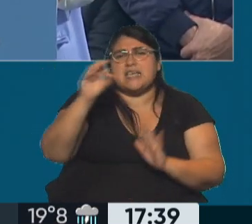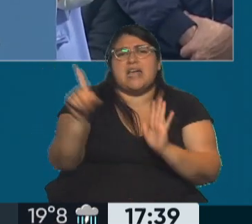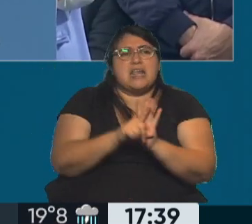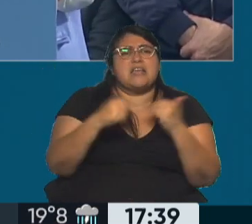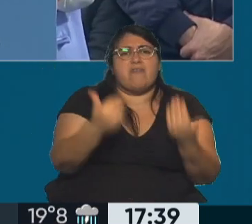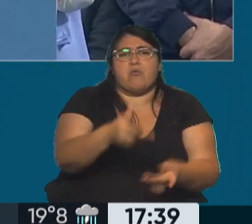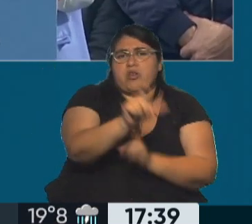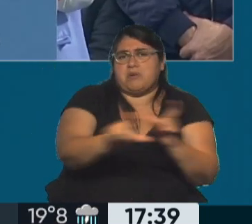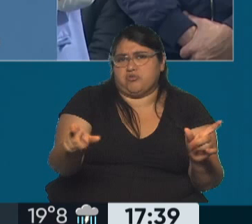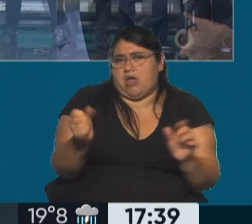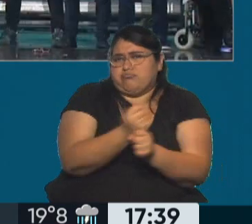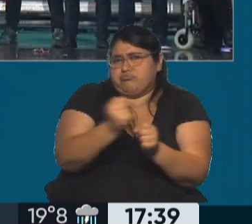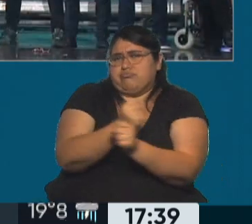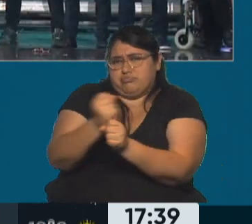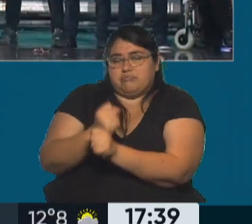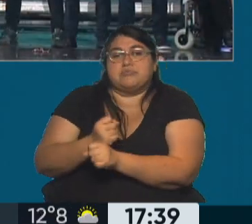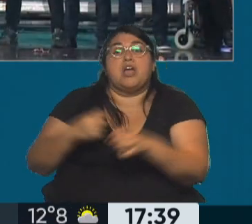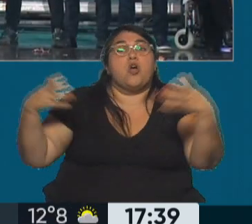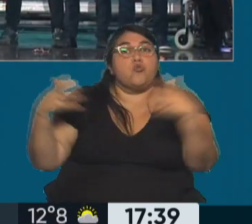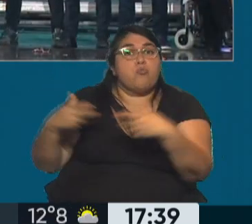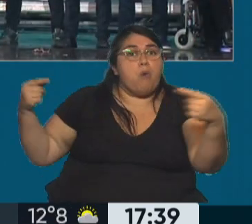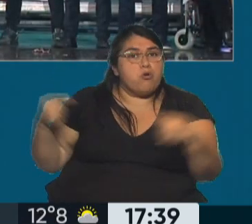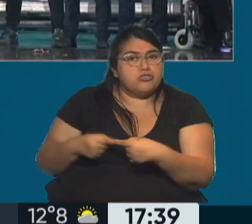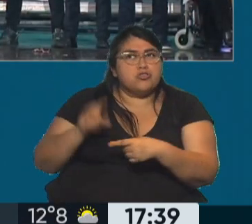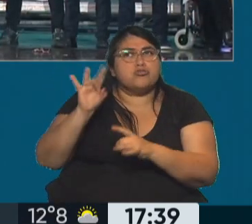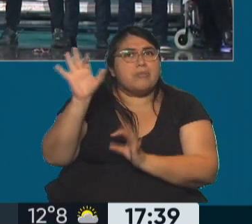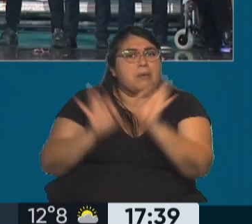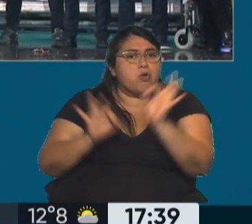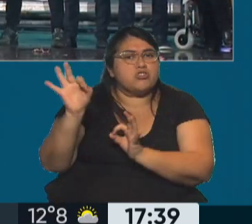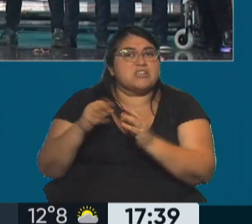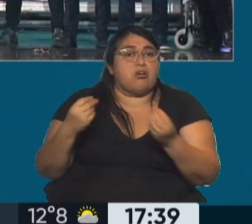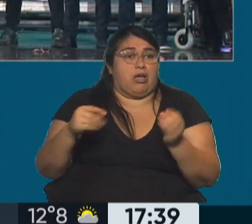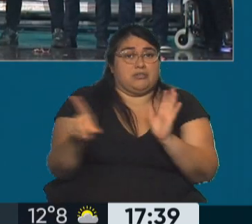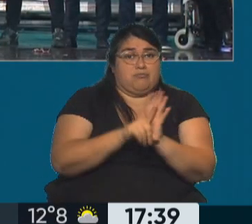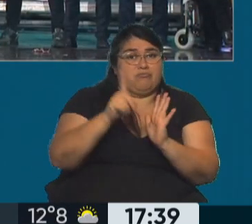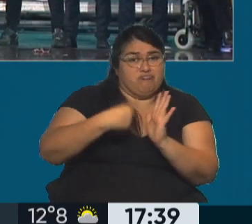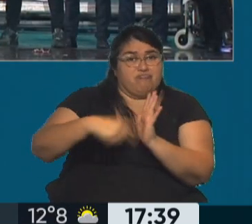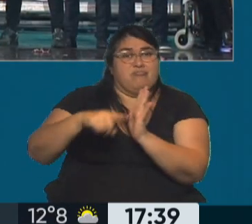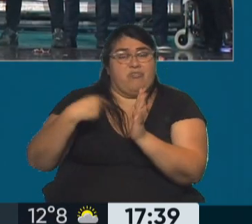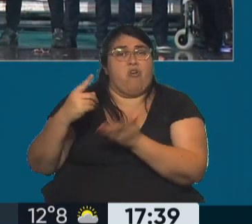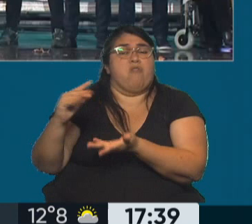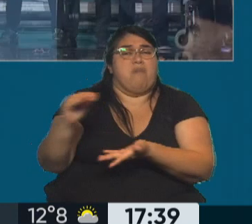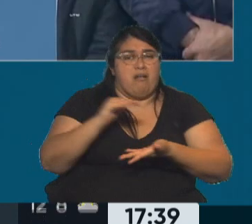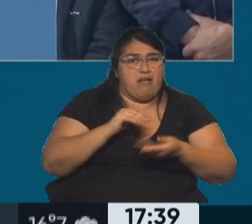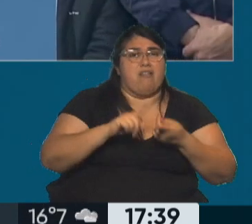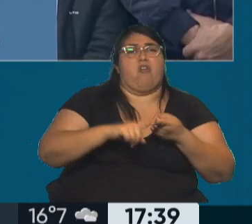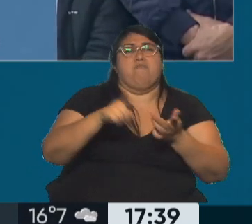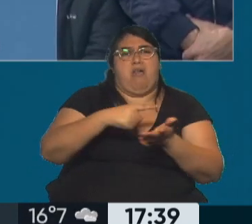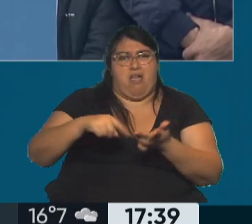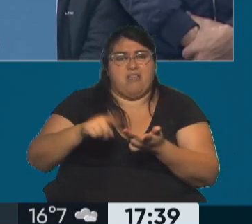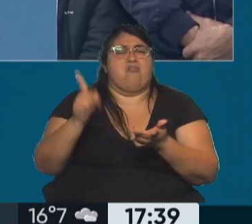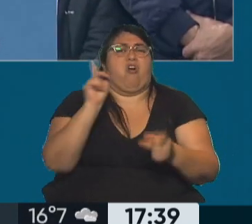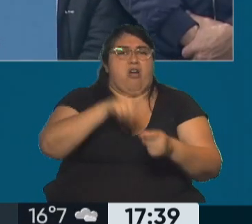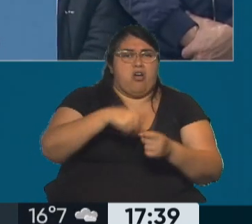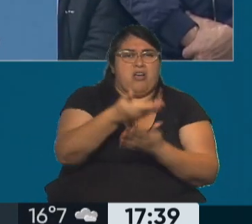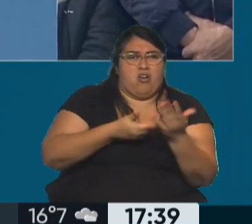los trabajadores. Lo único que veo de la oposición hoy son proyectos para quitarnos derechos, la indemnización, los convenios colectivos. Así que creo